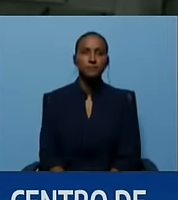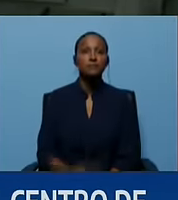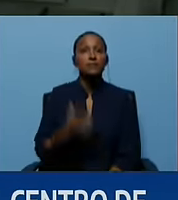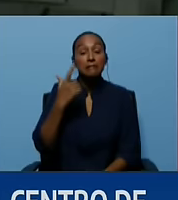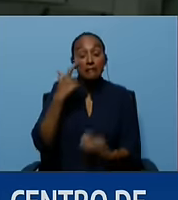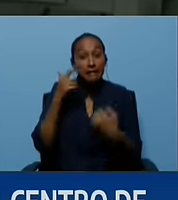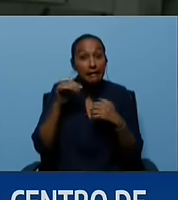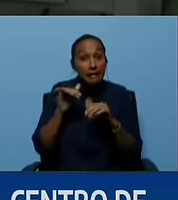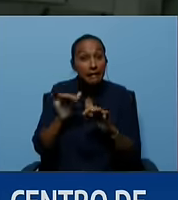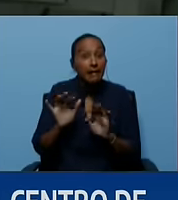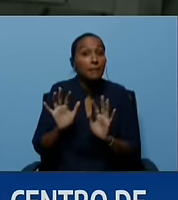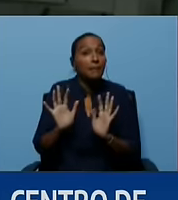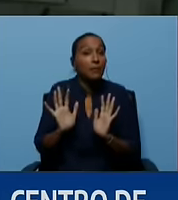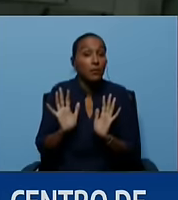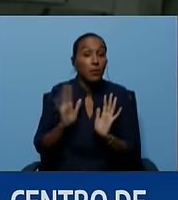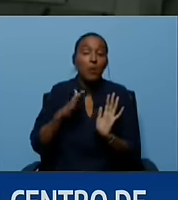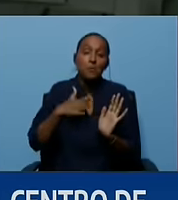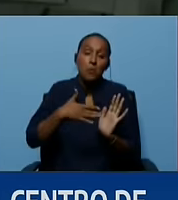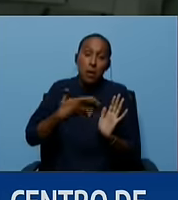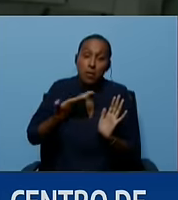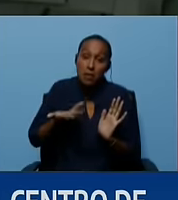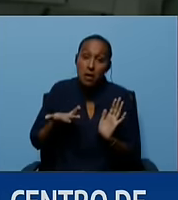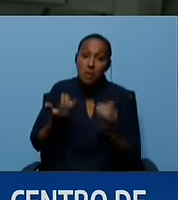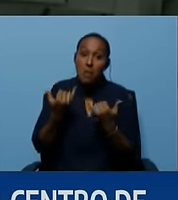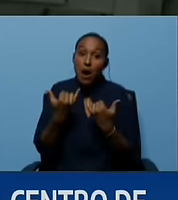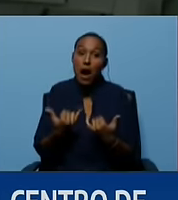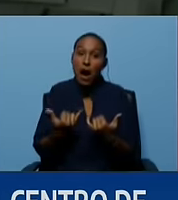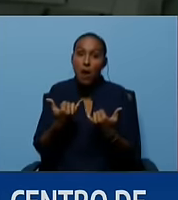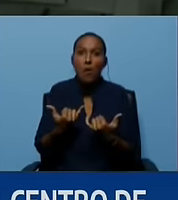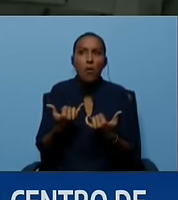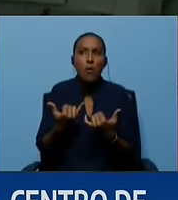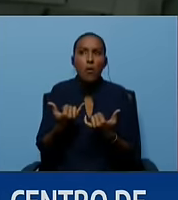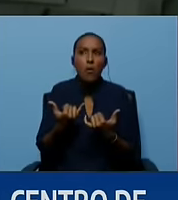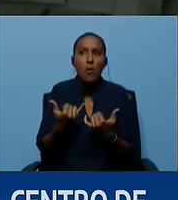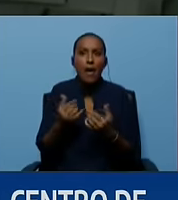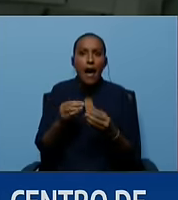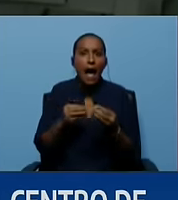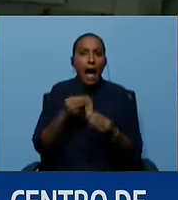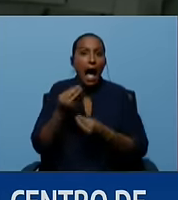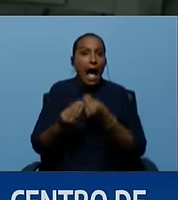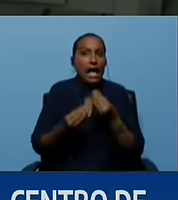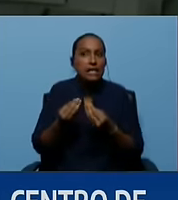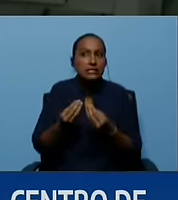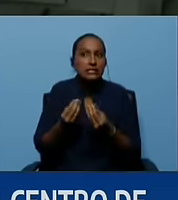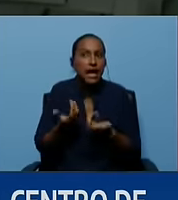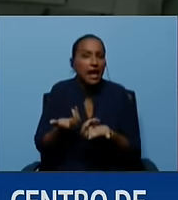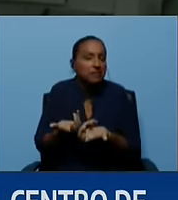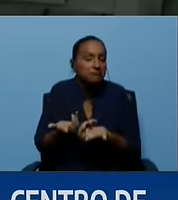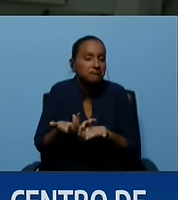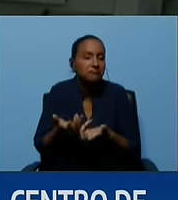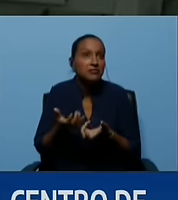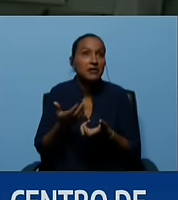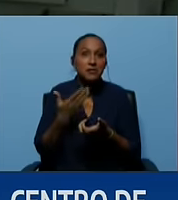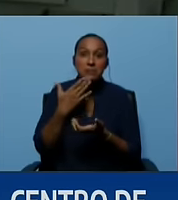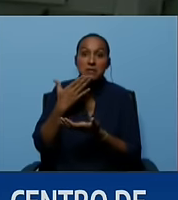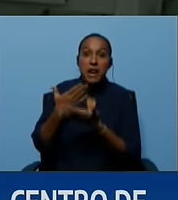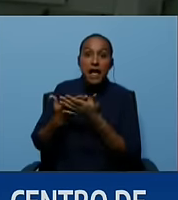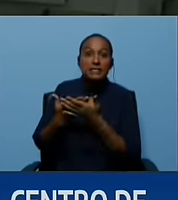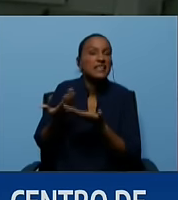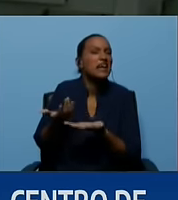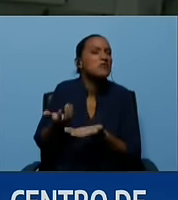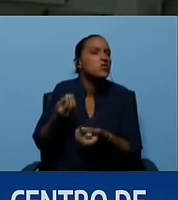Creemos que podemos ahora revertir esa situación, y eso lo podemos hacer gracias al apoyo que hemos